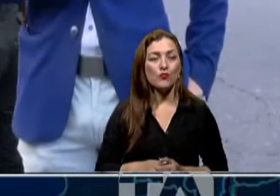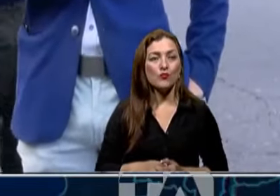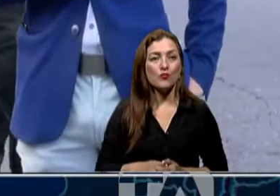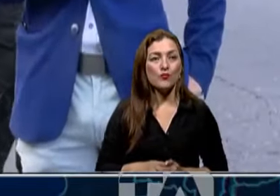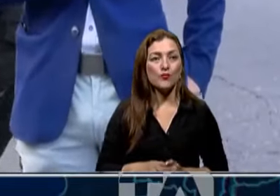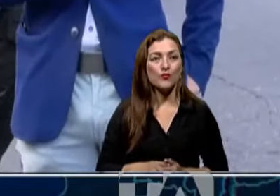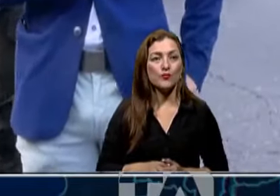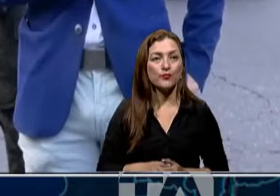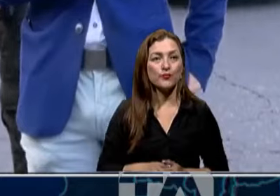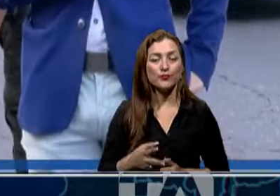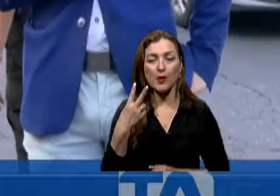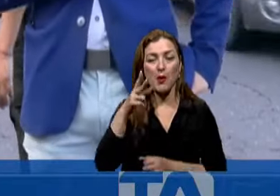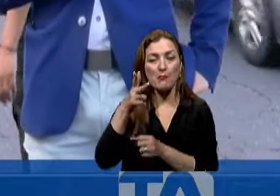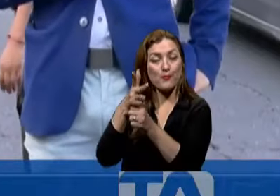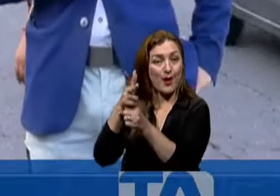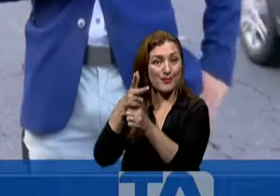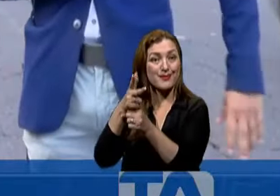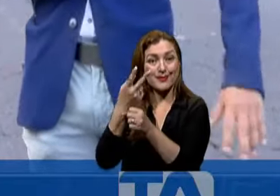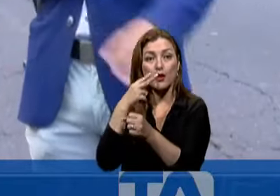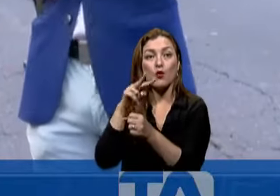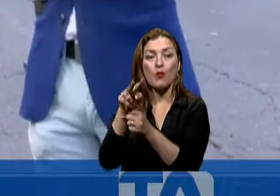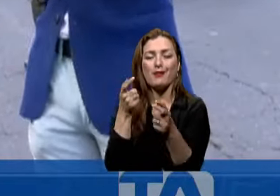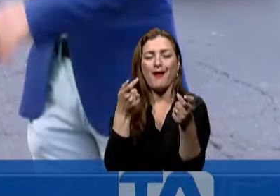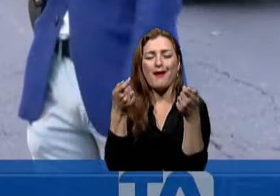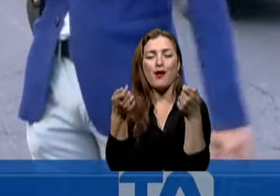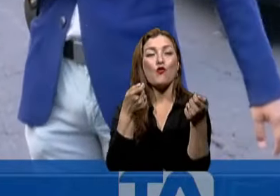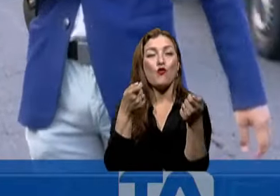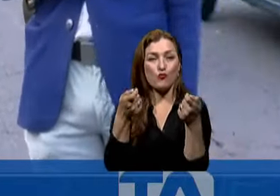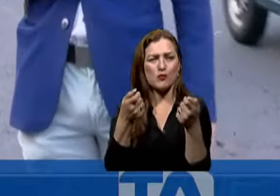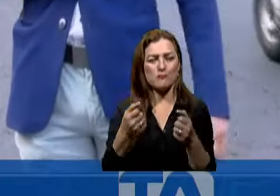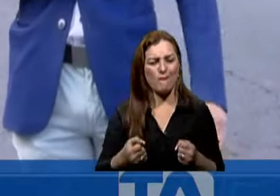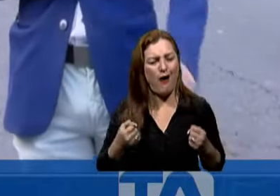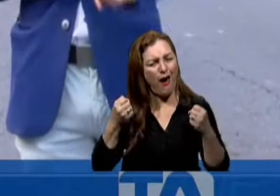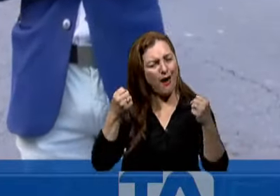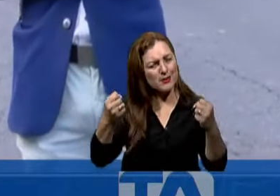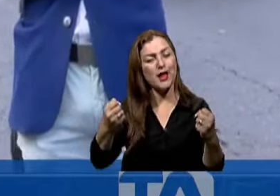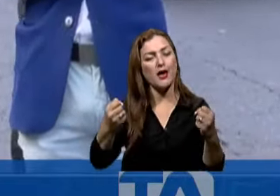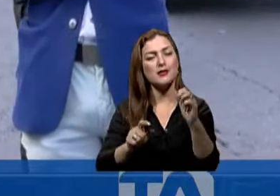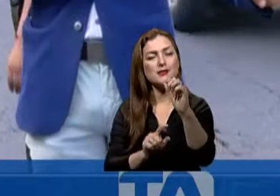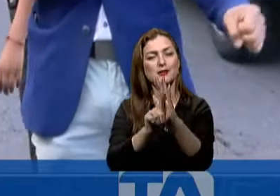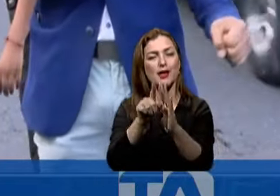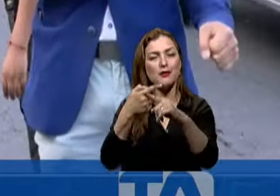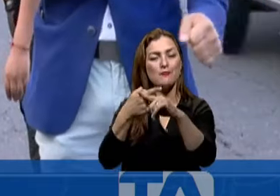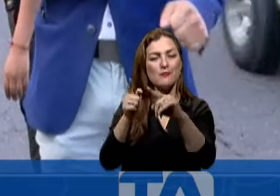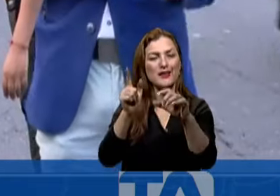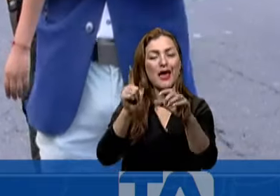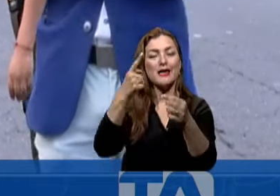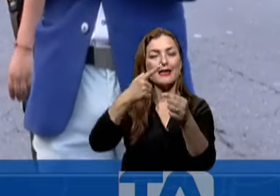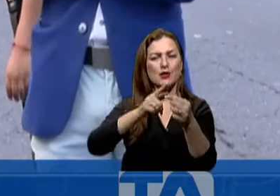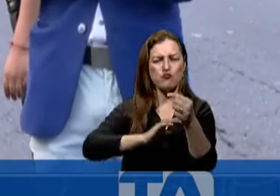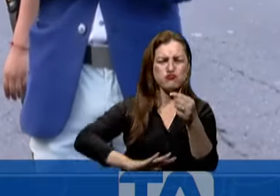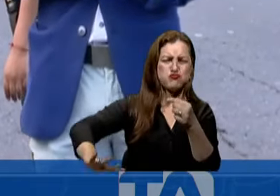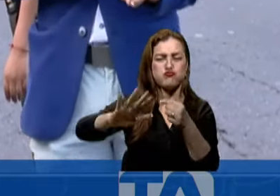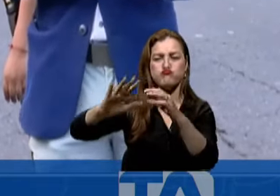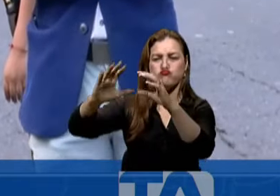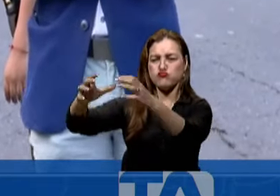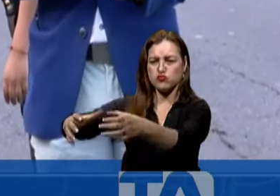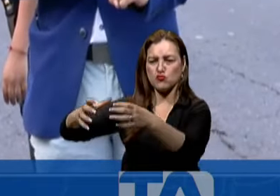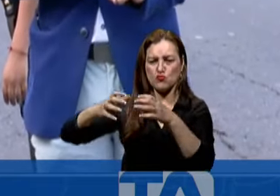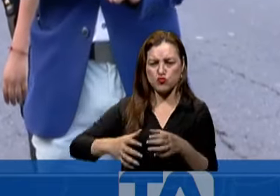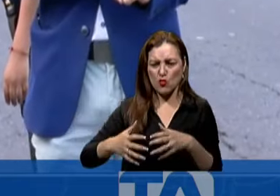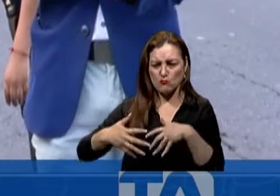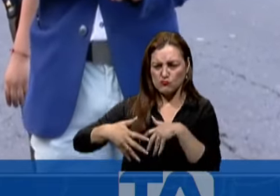Y bien, como ya pudimos observar en el reportaje, estos operativos intensificados que se desarrollan en varios puntos de la capital han ayudado a reducir